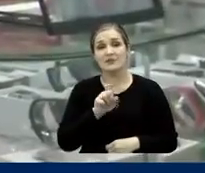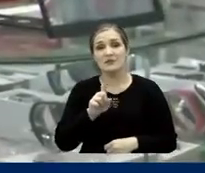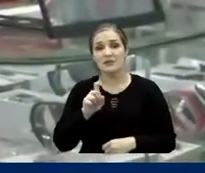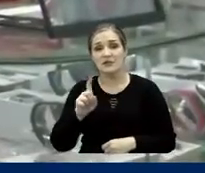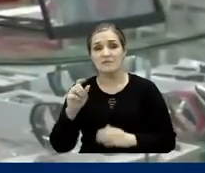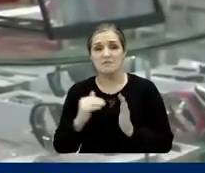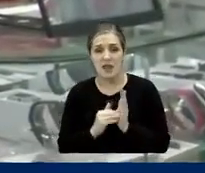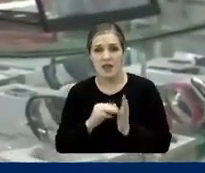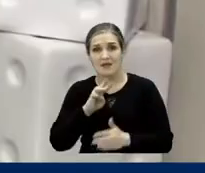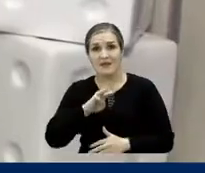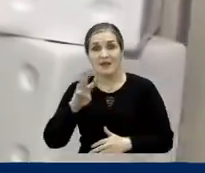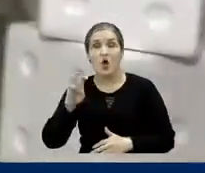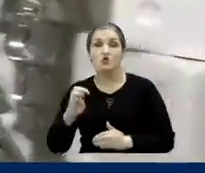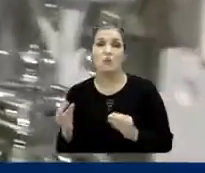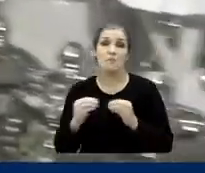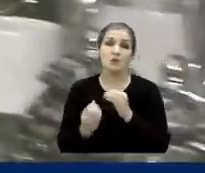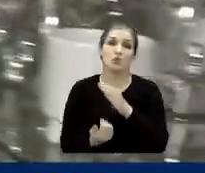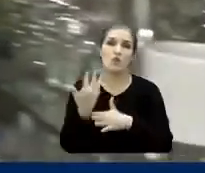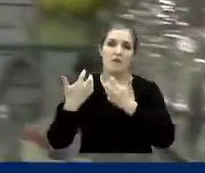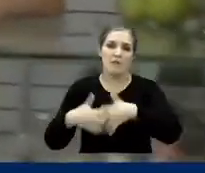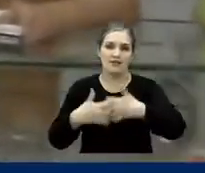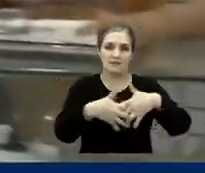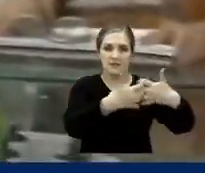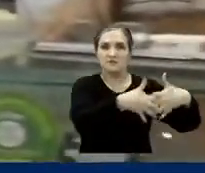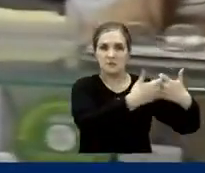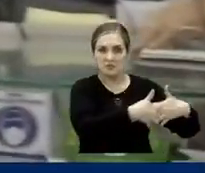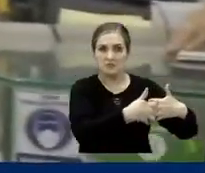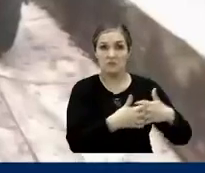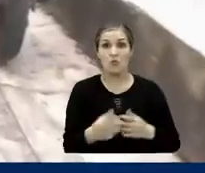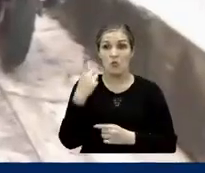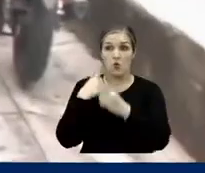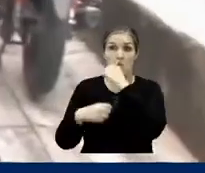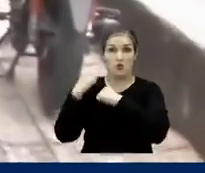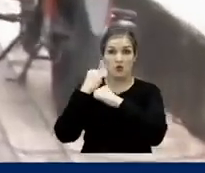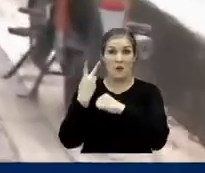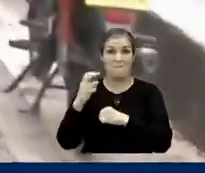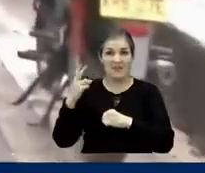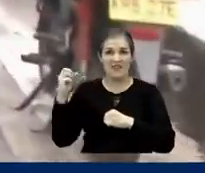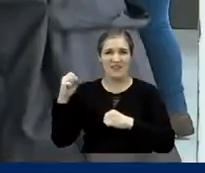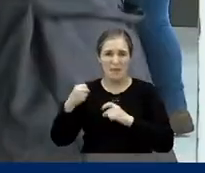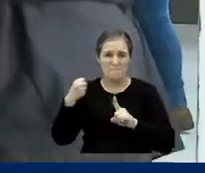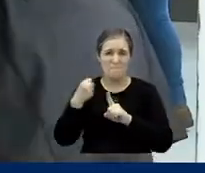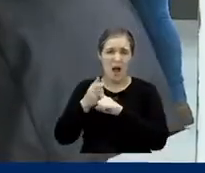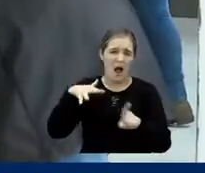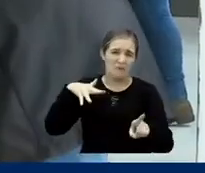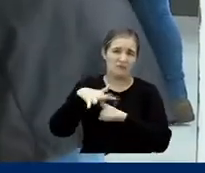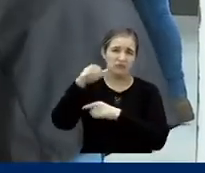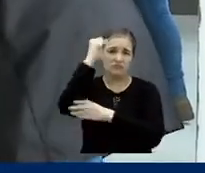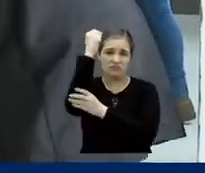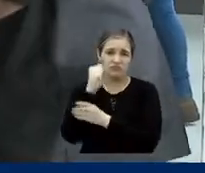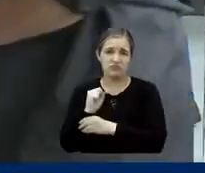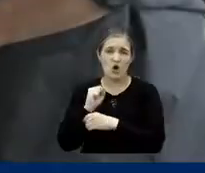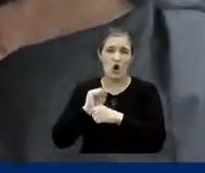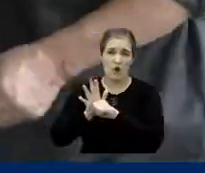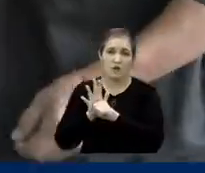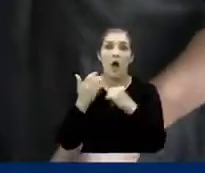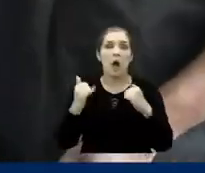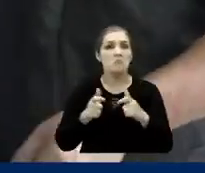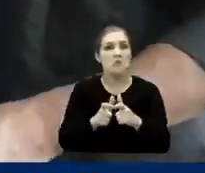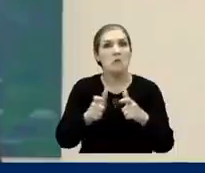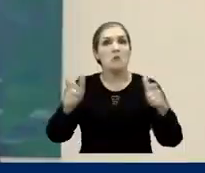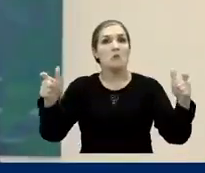un aumento de 26% frente al primer semestre de 2020, cuando se sintió el impacto de la pandemia. El mayor beneficio, más